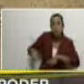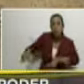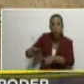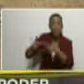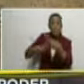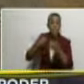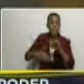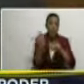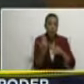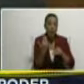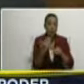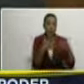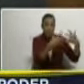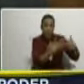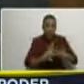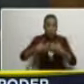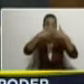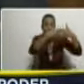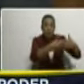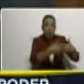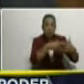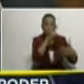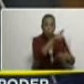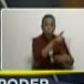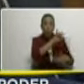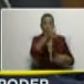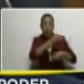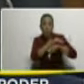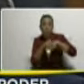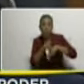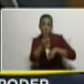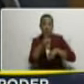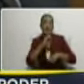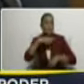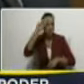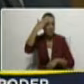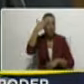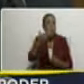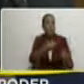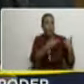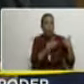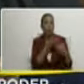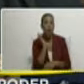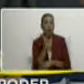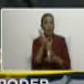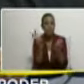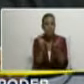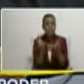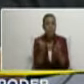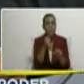Bueno, el modelo que los Estados Unidos de Norteamérica, doctor Jorge Rodríguez, usted que tiene grandes responsabilidades en este tema,